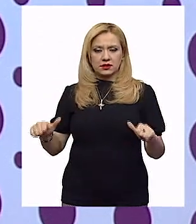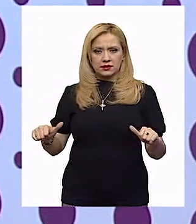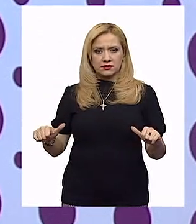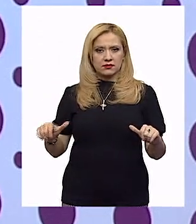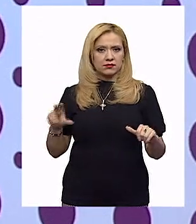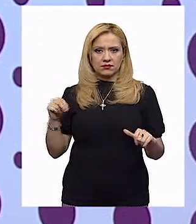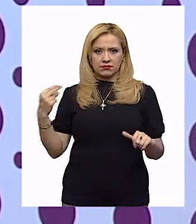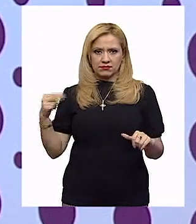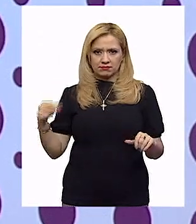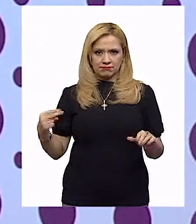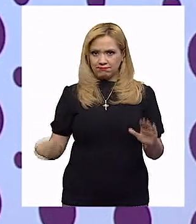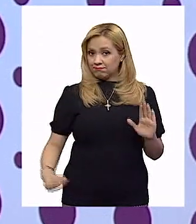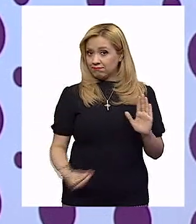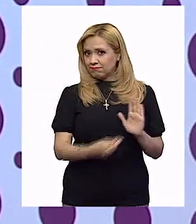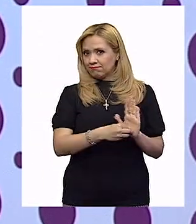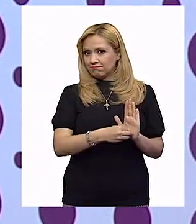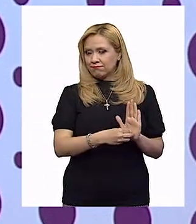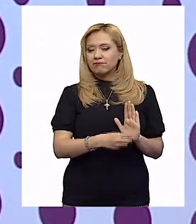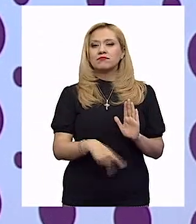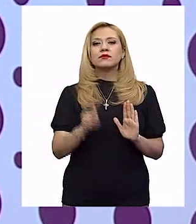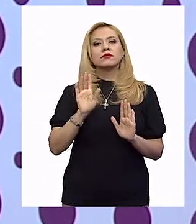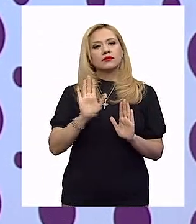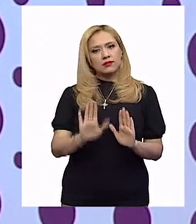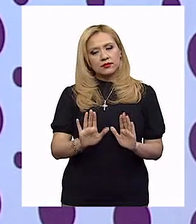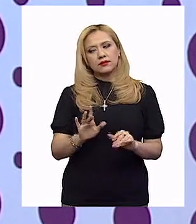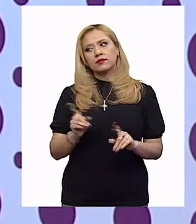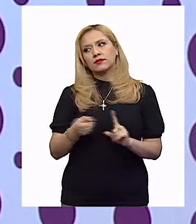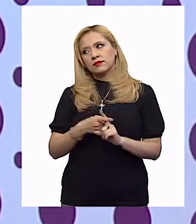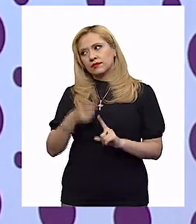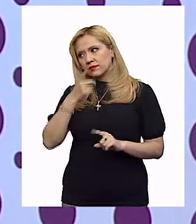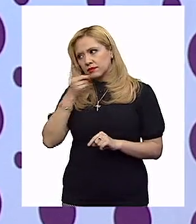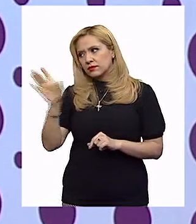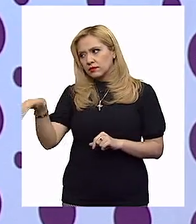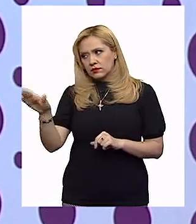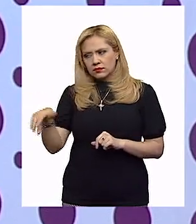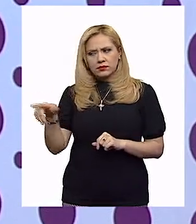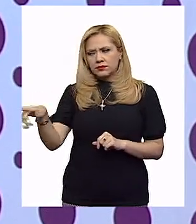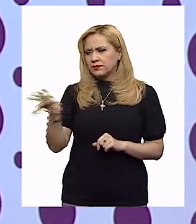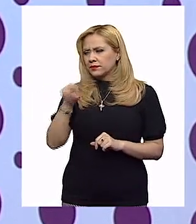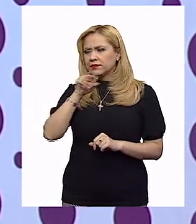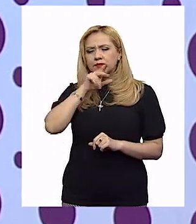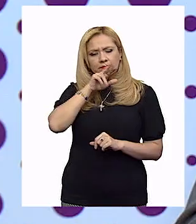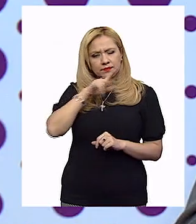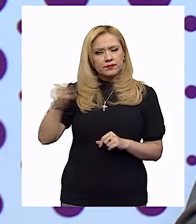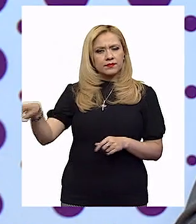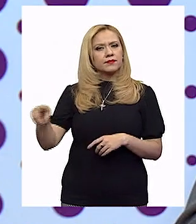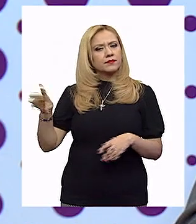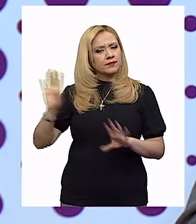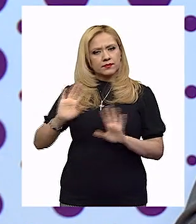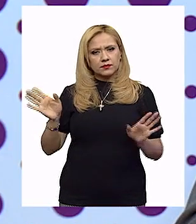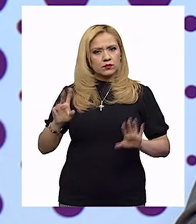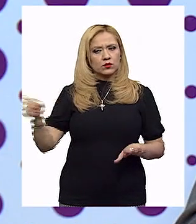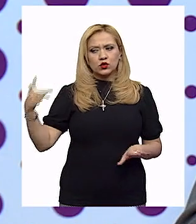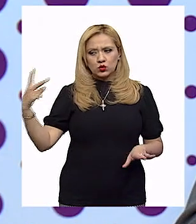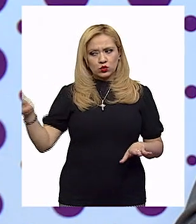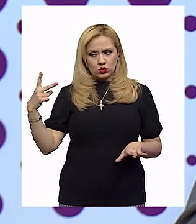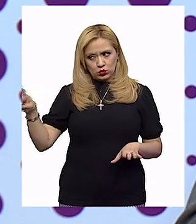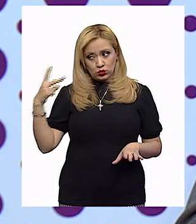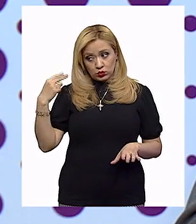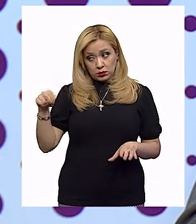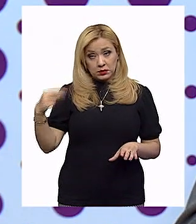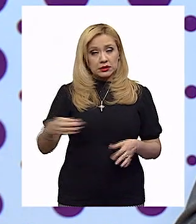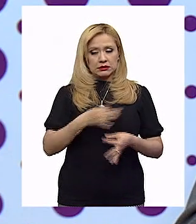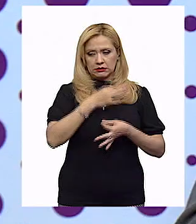va a otorgar primero esta garantía al alertador sobre su anonimato y después como todo